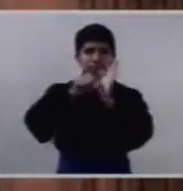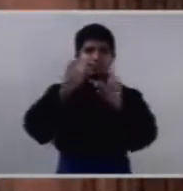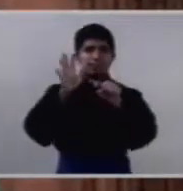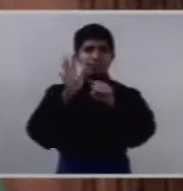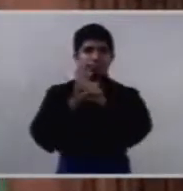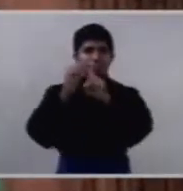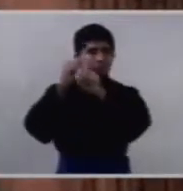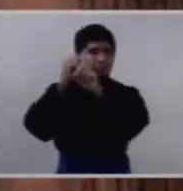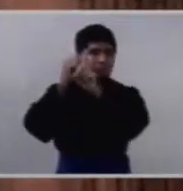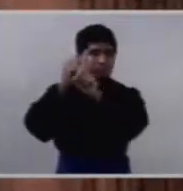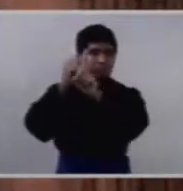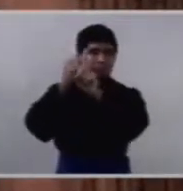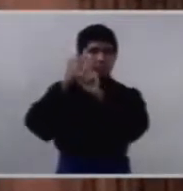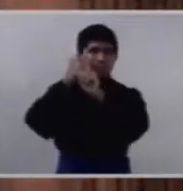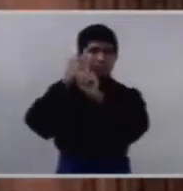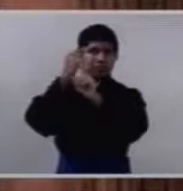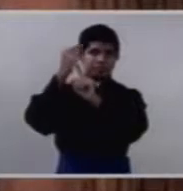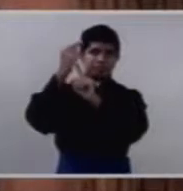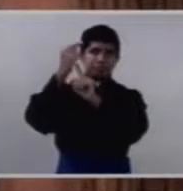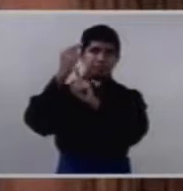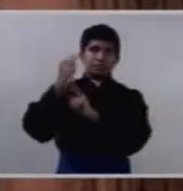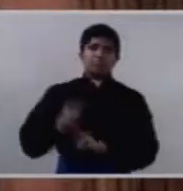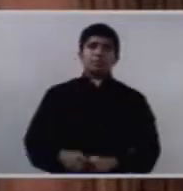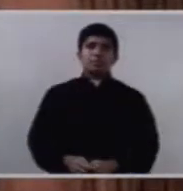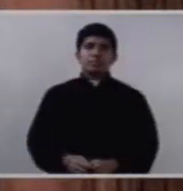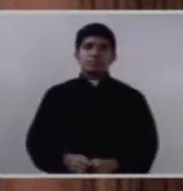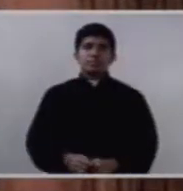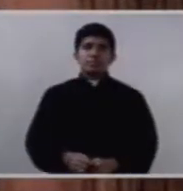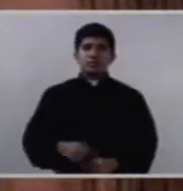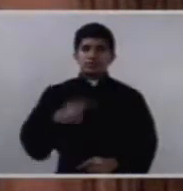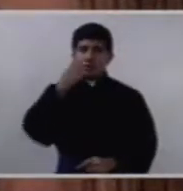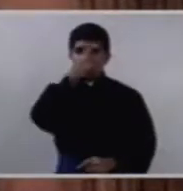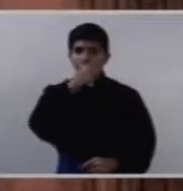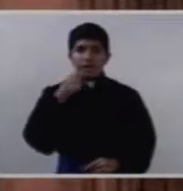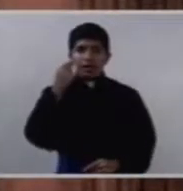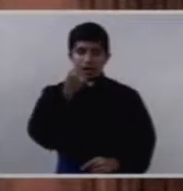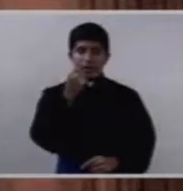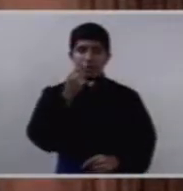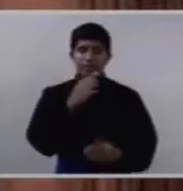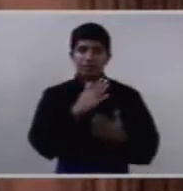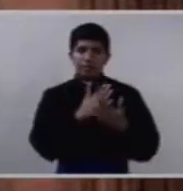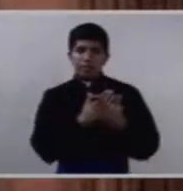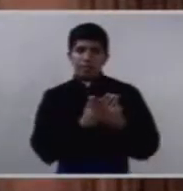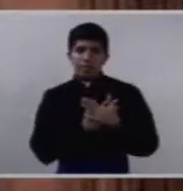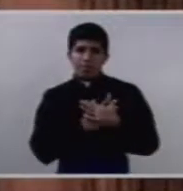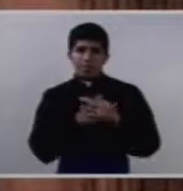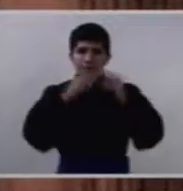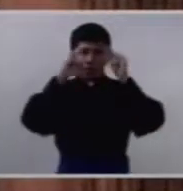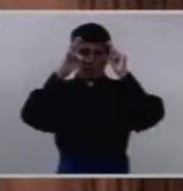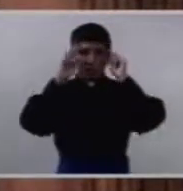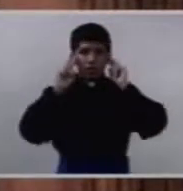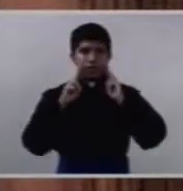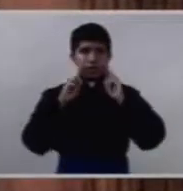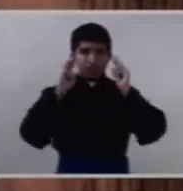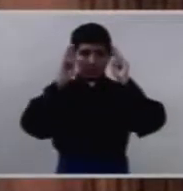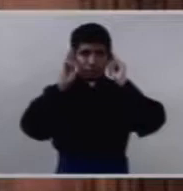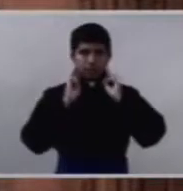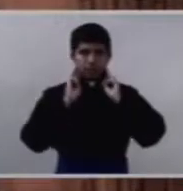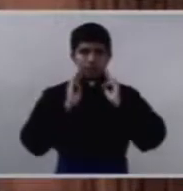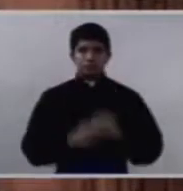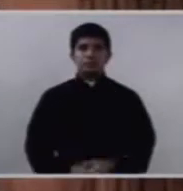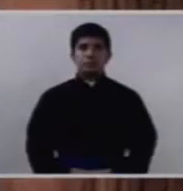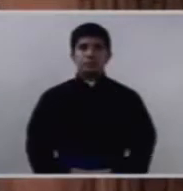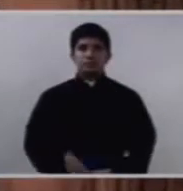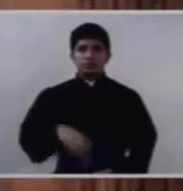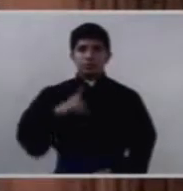y que contemplen siempre el rostro amoroso de la Virgen María.